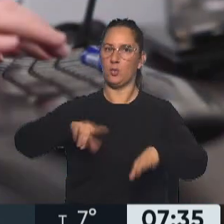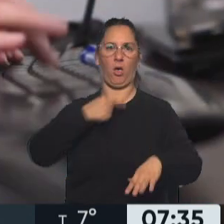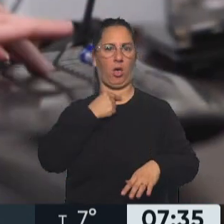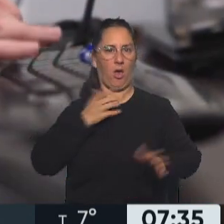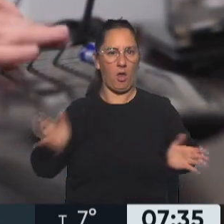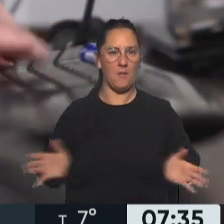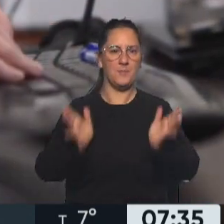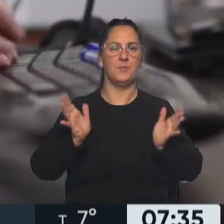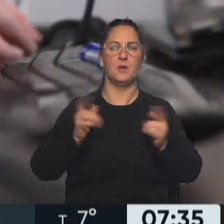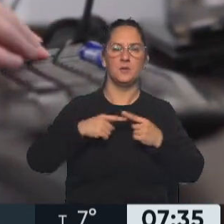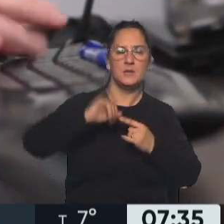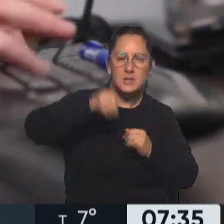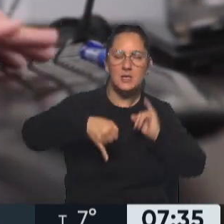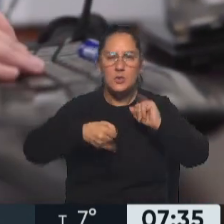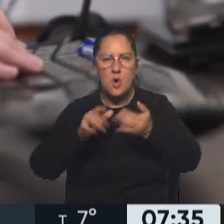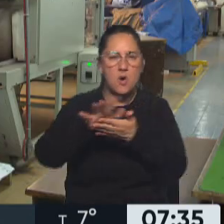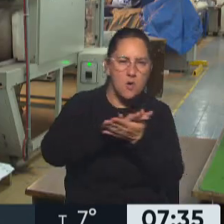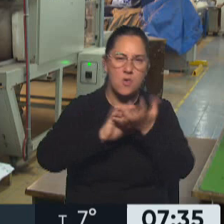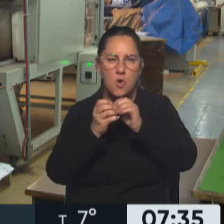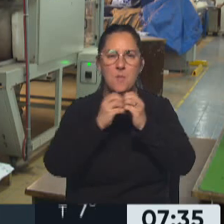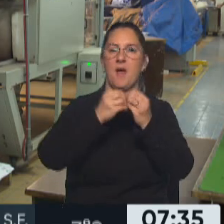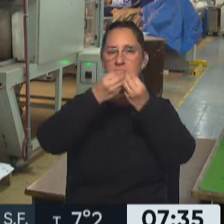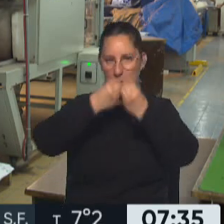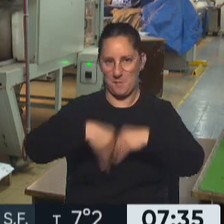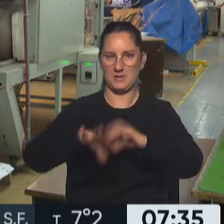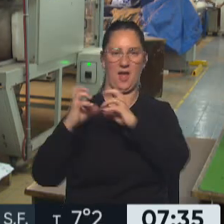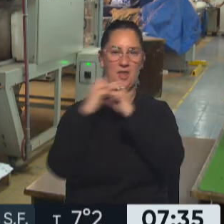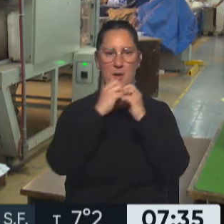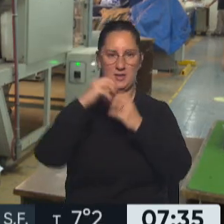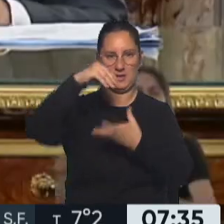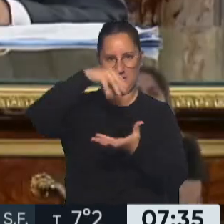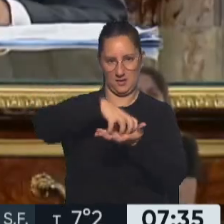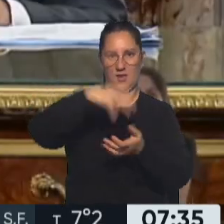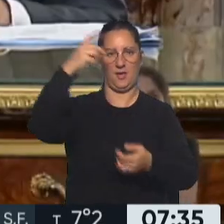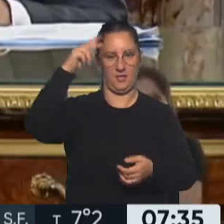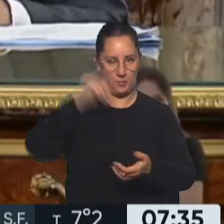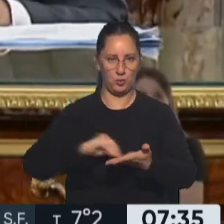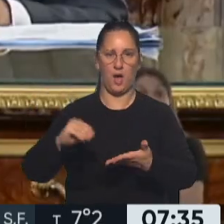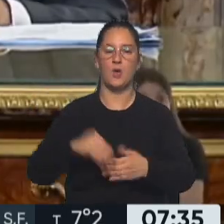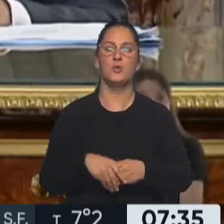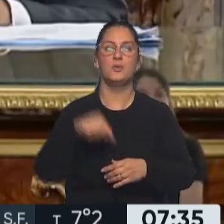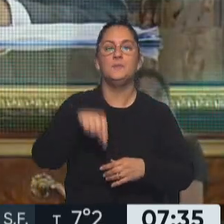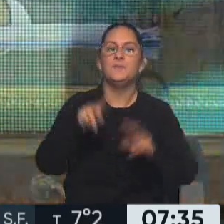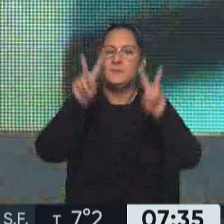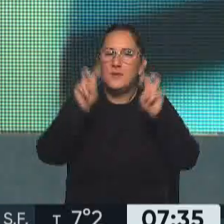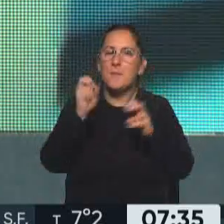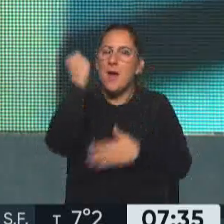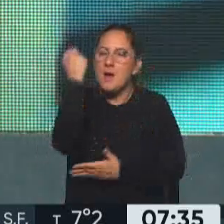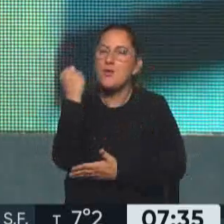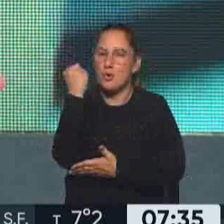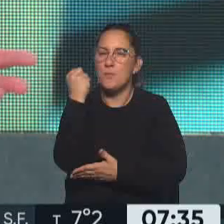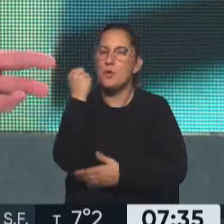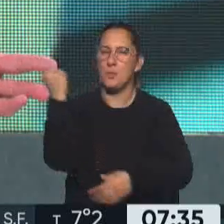tuvo muchas idas y vueltas y que finalmente se debate en la Cámara de Diputados. A ver, nos quedamos con el aspecto ahora estrictamente económico, el que